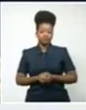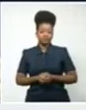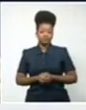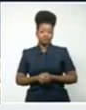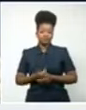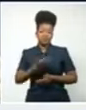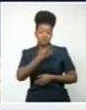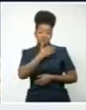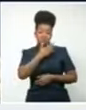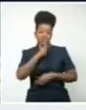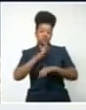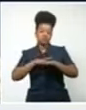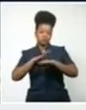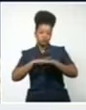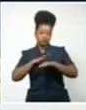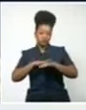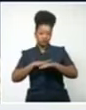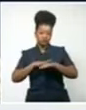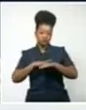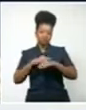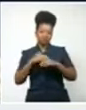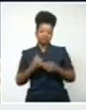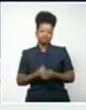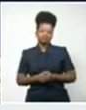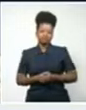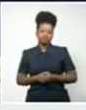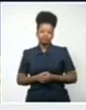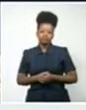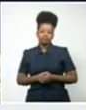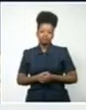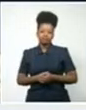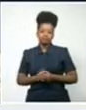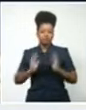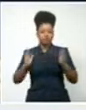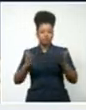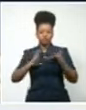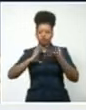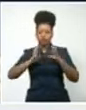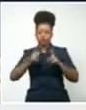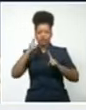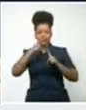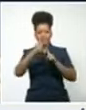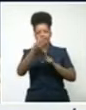es la causa, porque de todas formas el tratamiento, el seguimiento